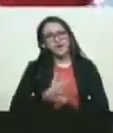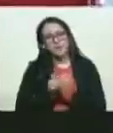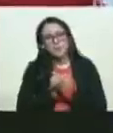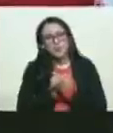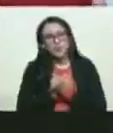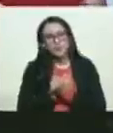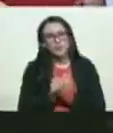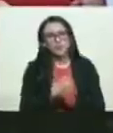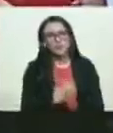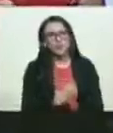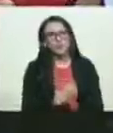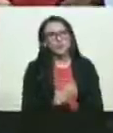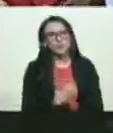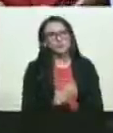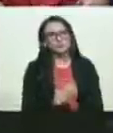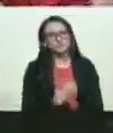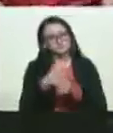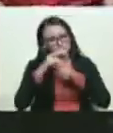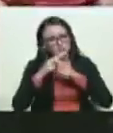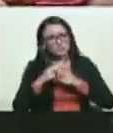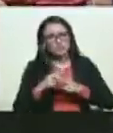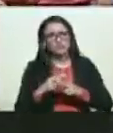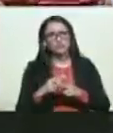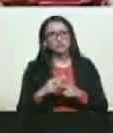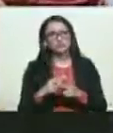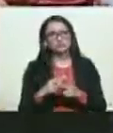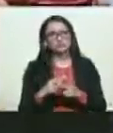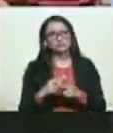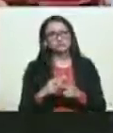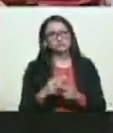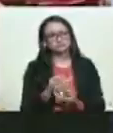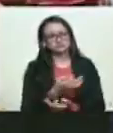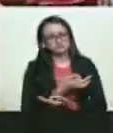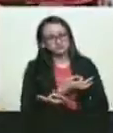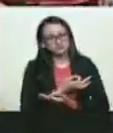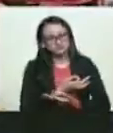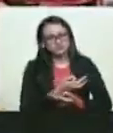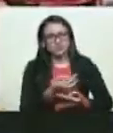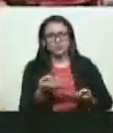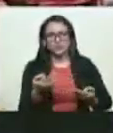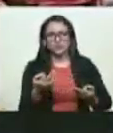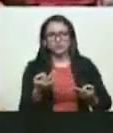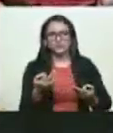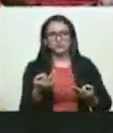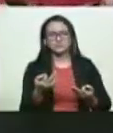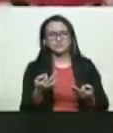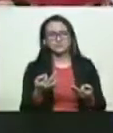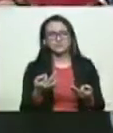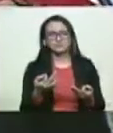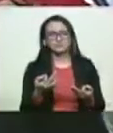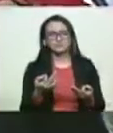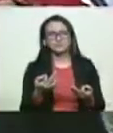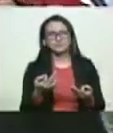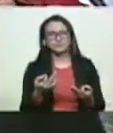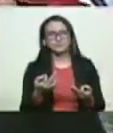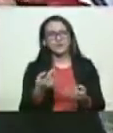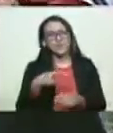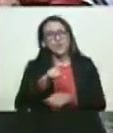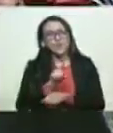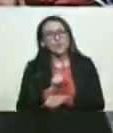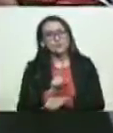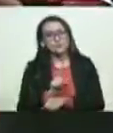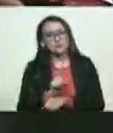y mi admiración por este extraordinario y gigantesco acto único